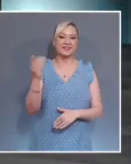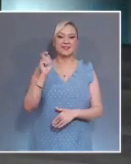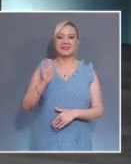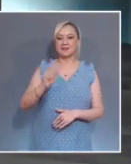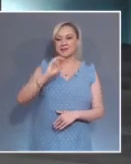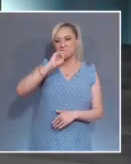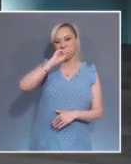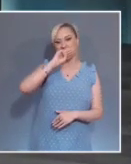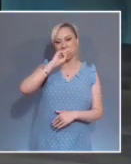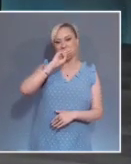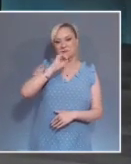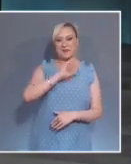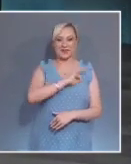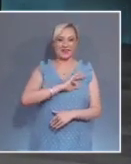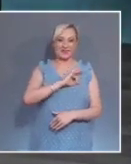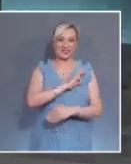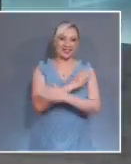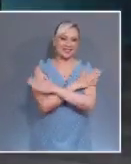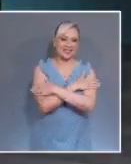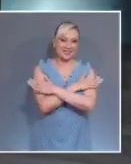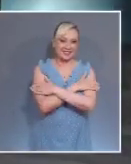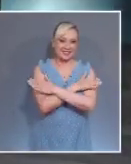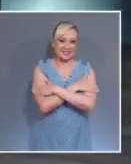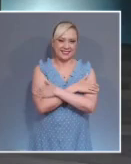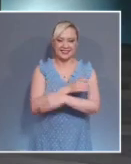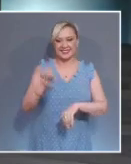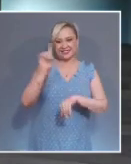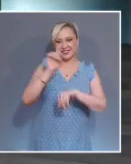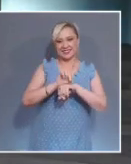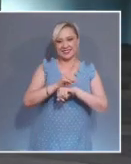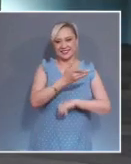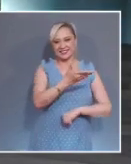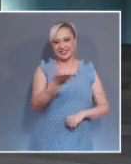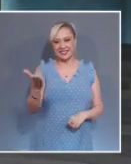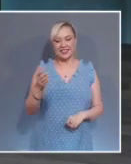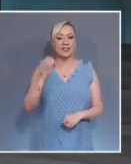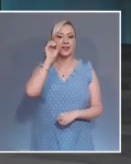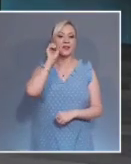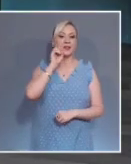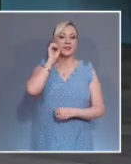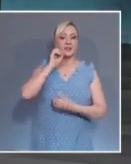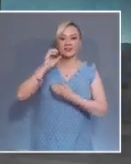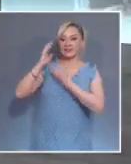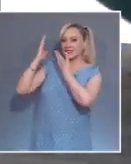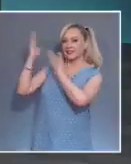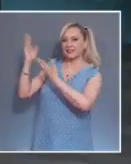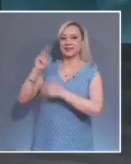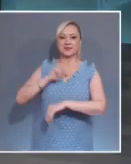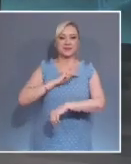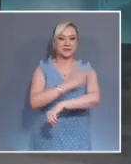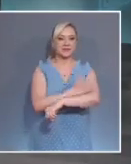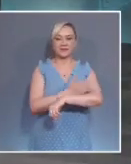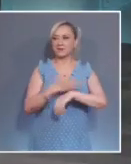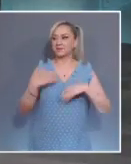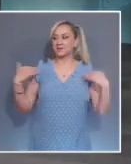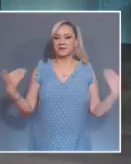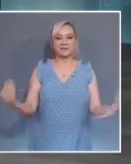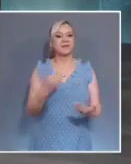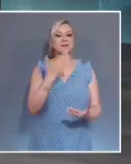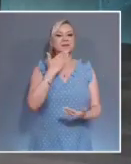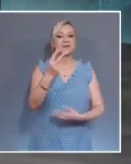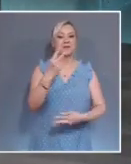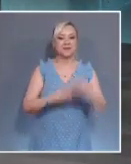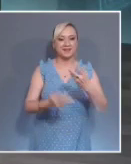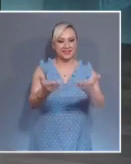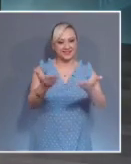las mamás. Soy Oscar González. Al nombre de todo este equipo de trabajo le damos la más cordial bienvenida y saludamos a